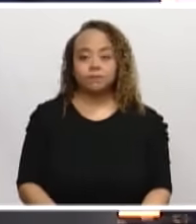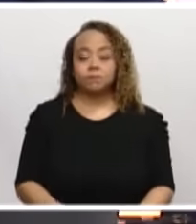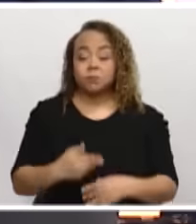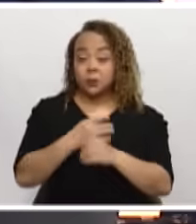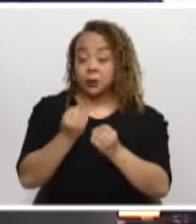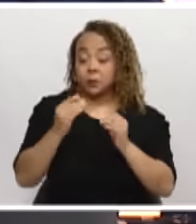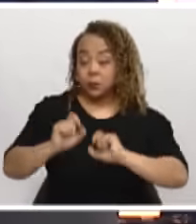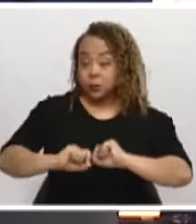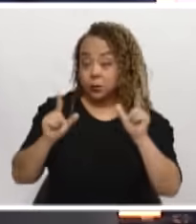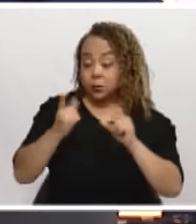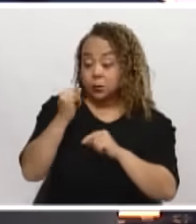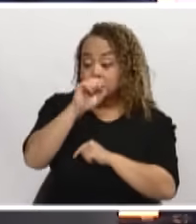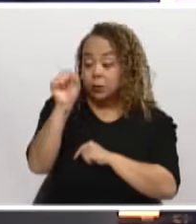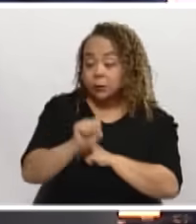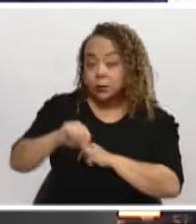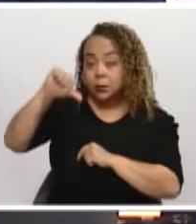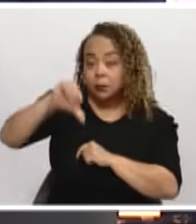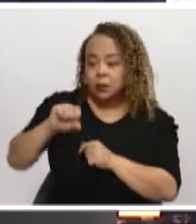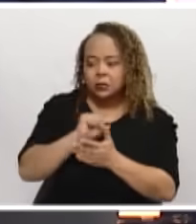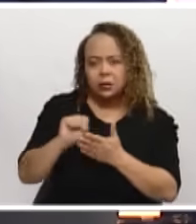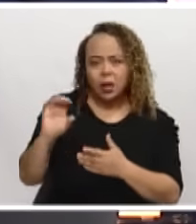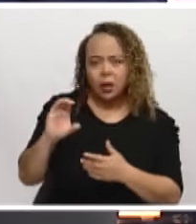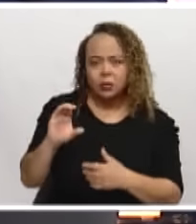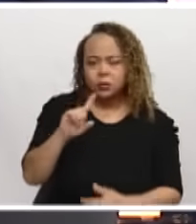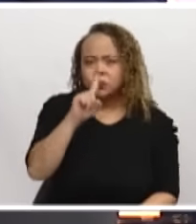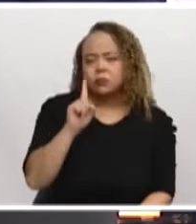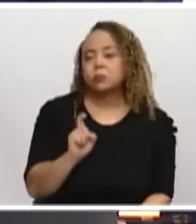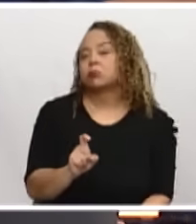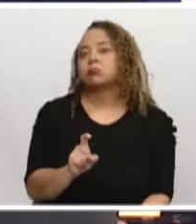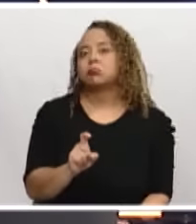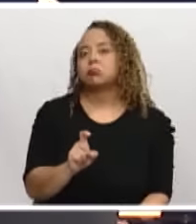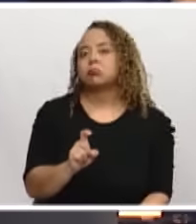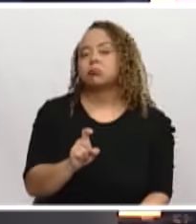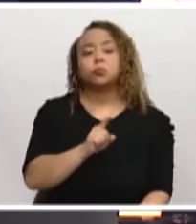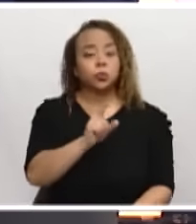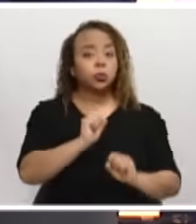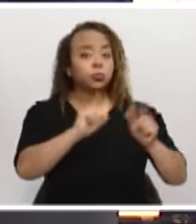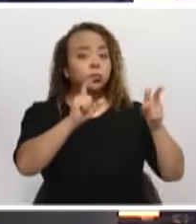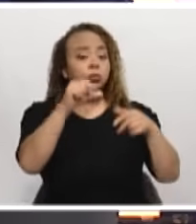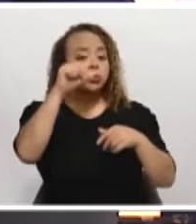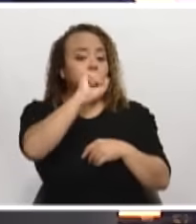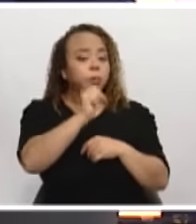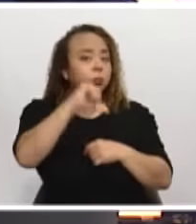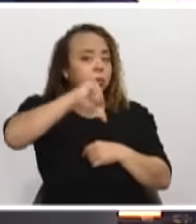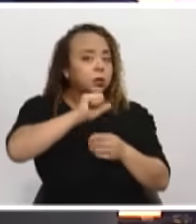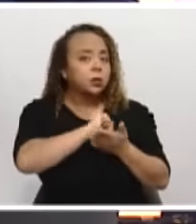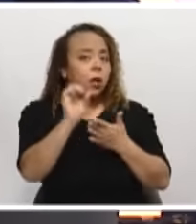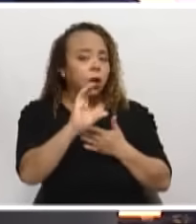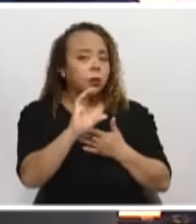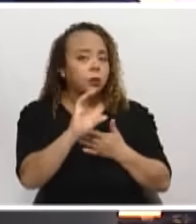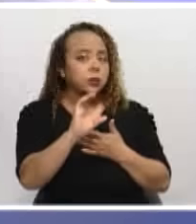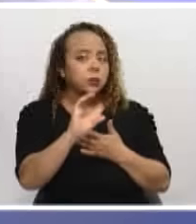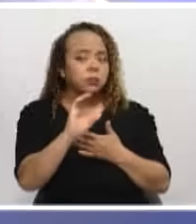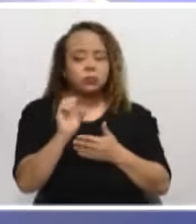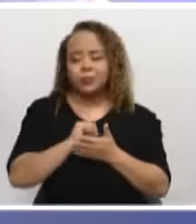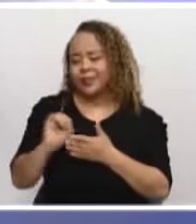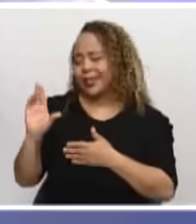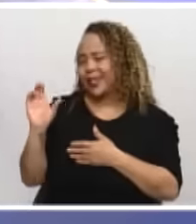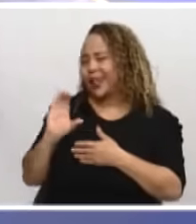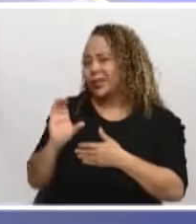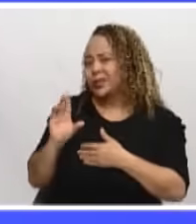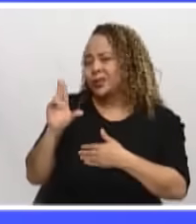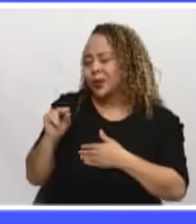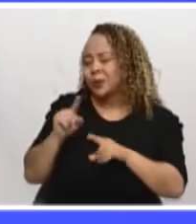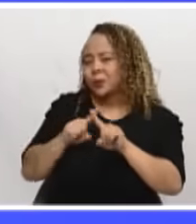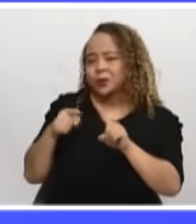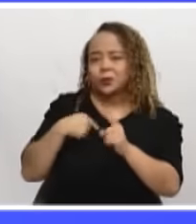tanto escándalo si saprisa pierde en San Carlos ustedes se sorprenderían si saprisa pierde en San Carlos en San Carlos no pero si